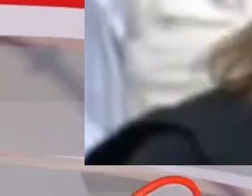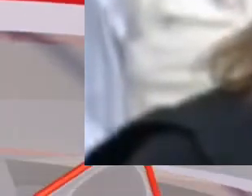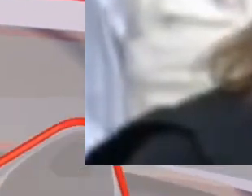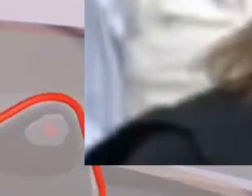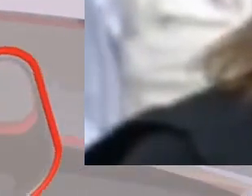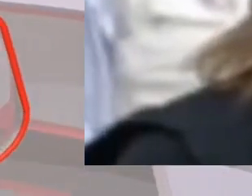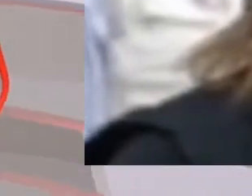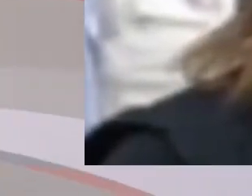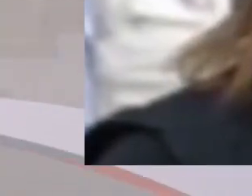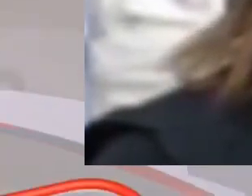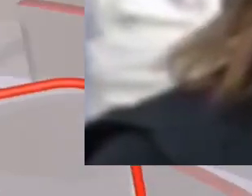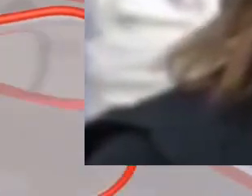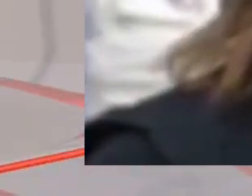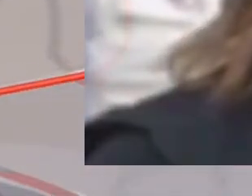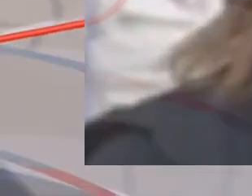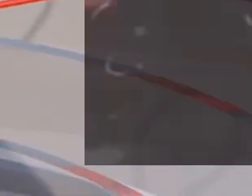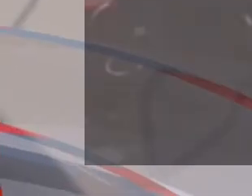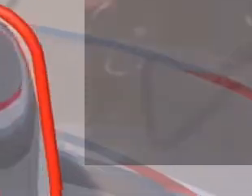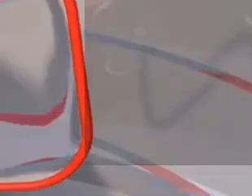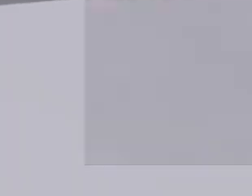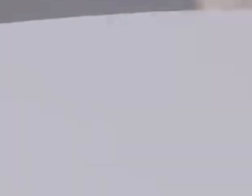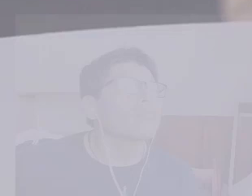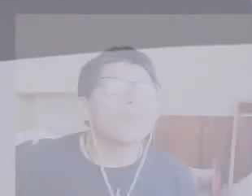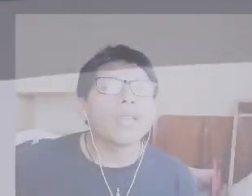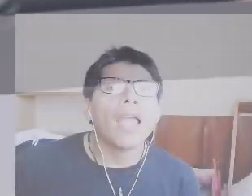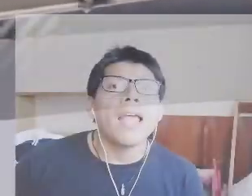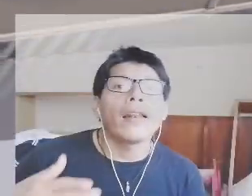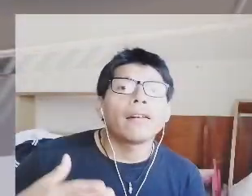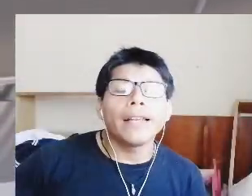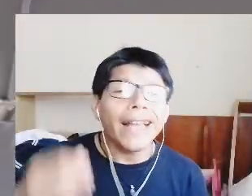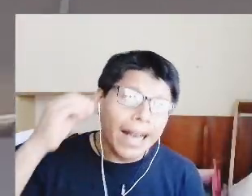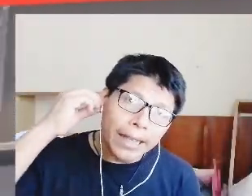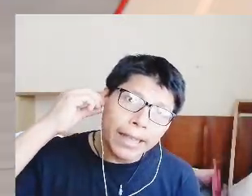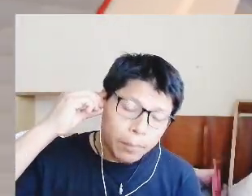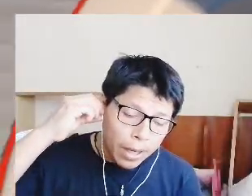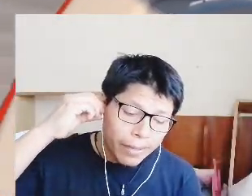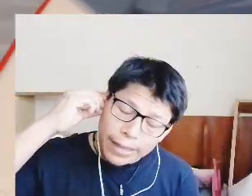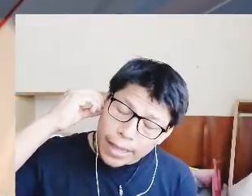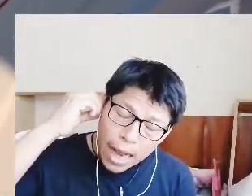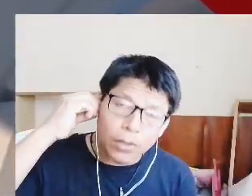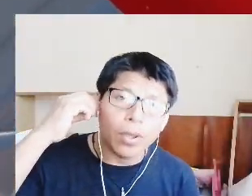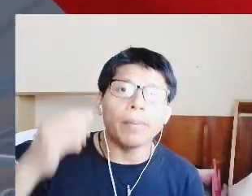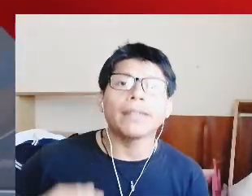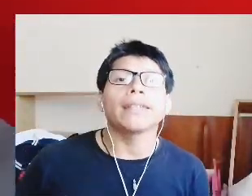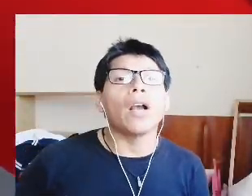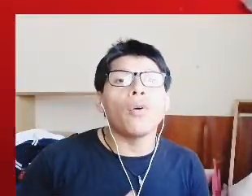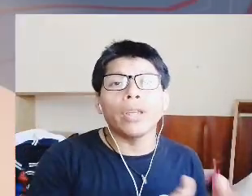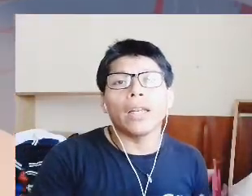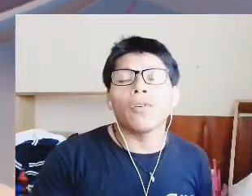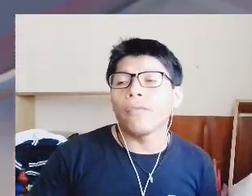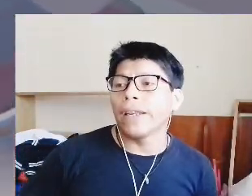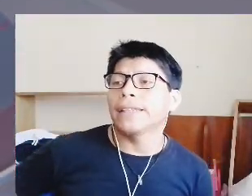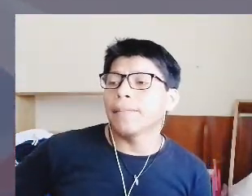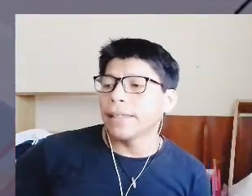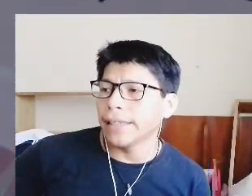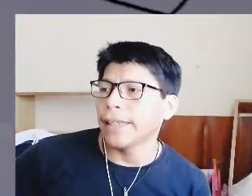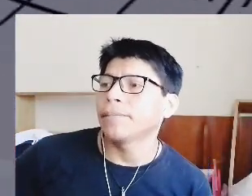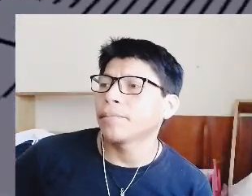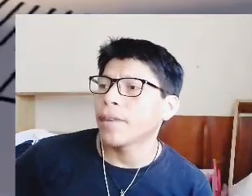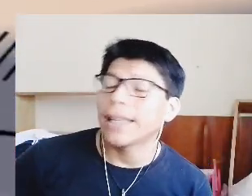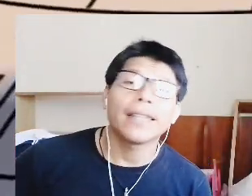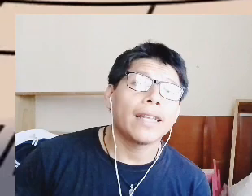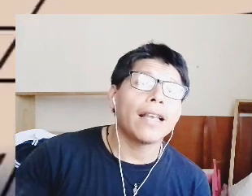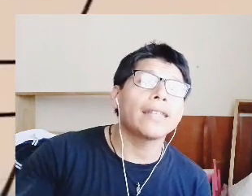dicho anda en España porque miren aquí está desde el día antes ya Reina Hayden vuelve a ser acto de presencia hoy en la conferencia